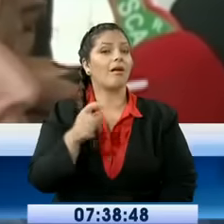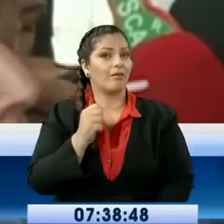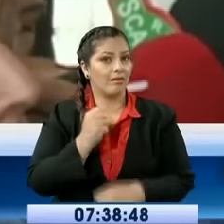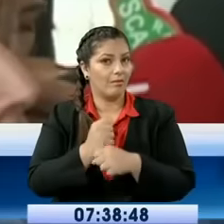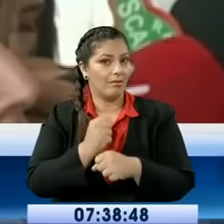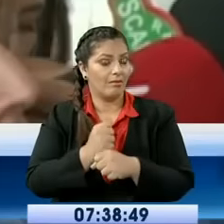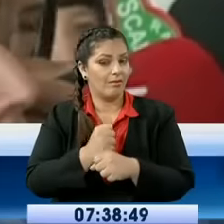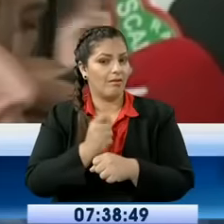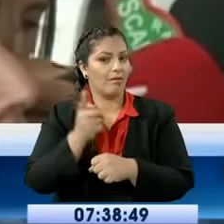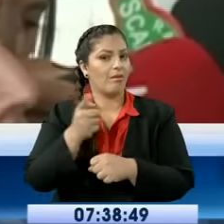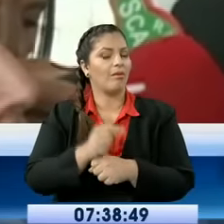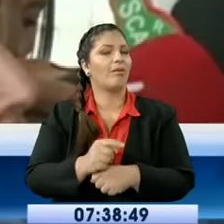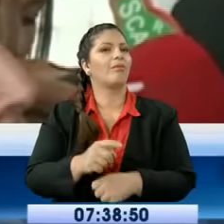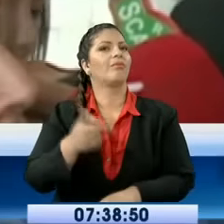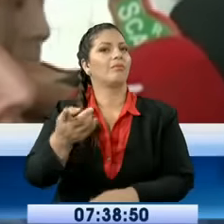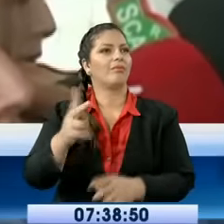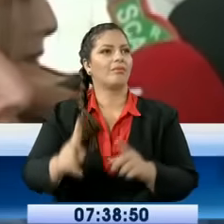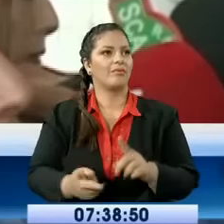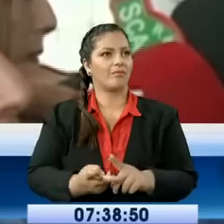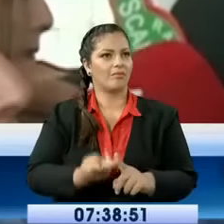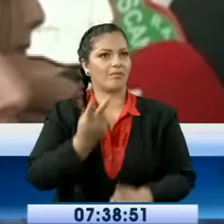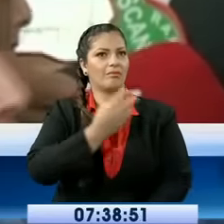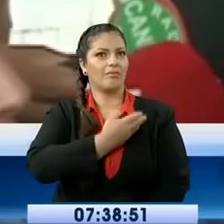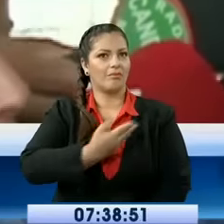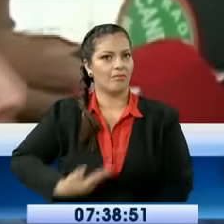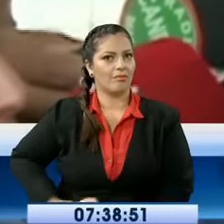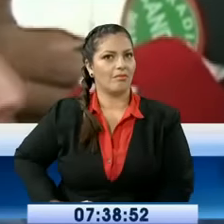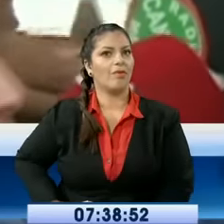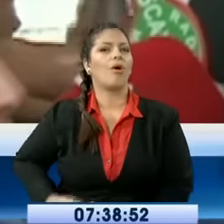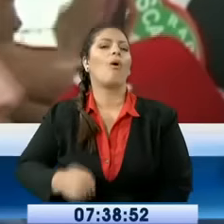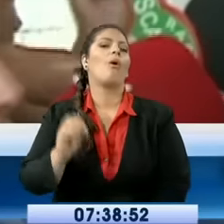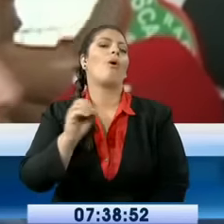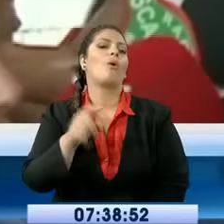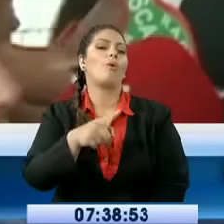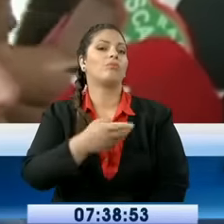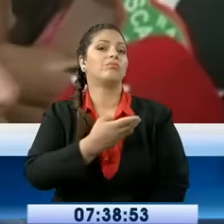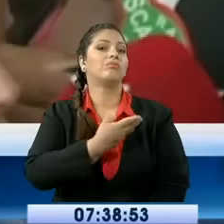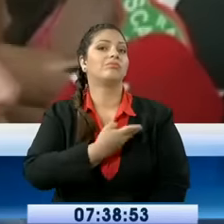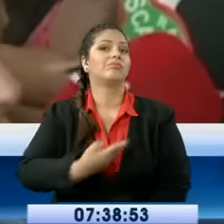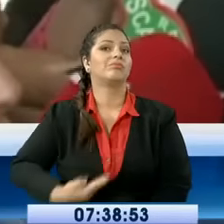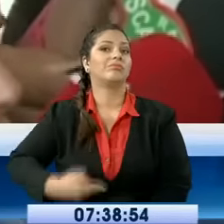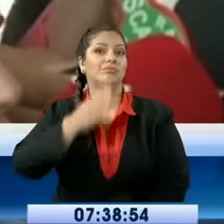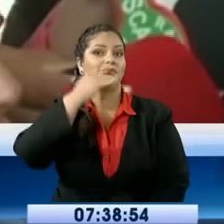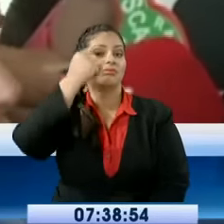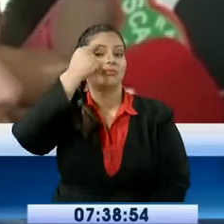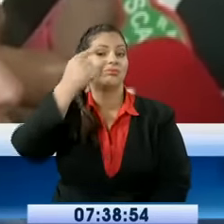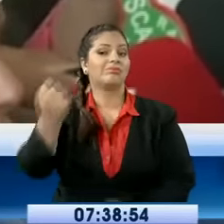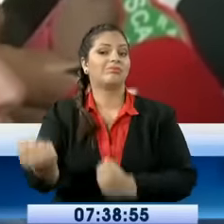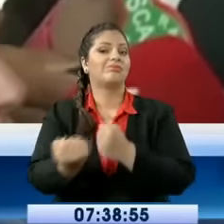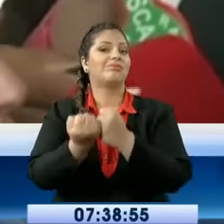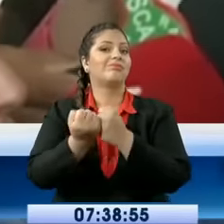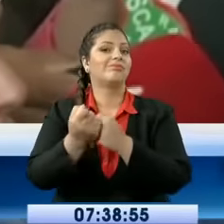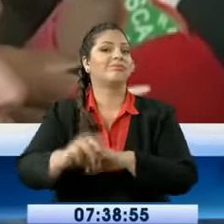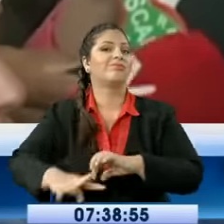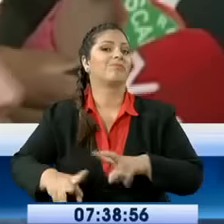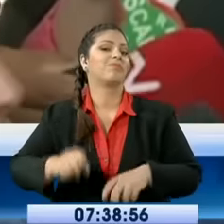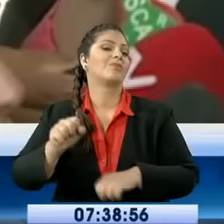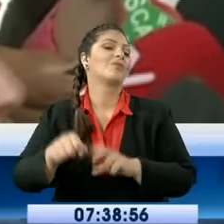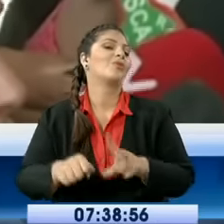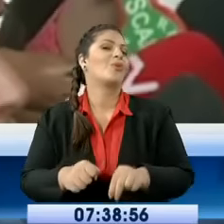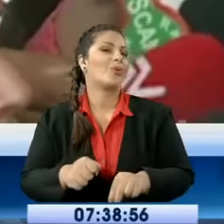el vicepresidente, el señor Correa, también tuvo parte en todos estos hechos. Y eso se sabrá, ¿sabe